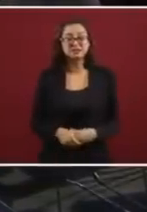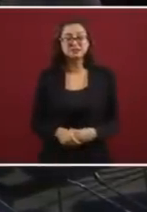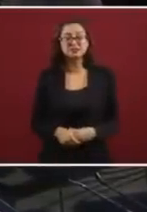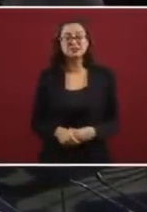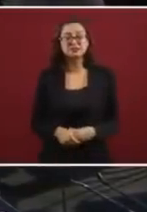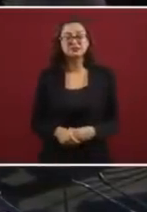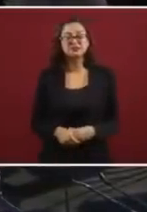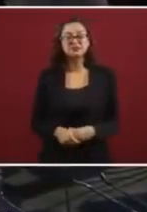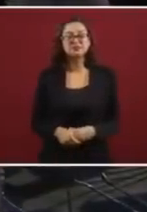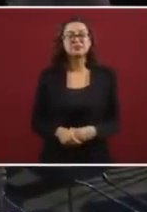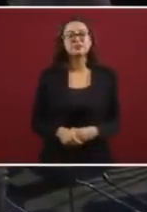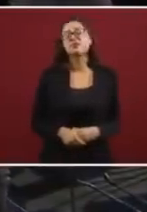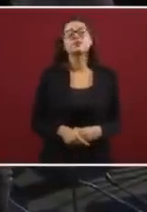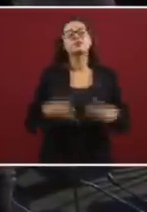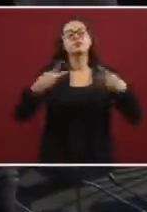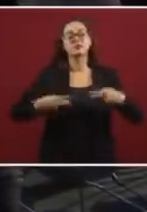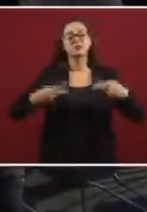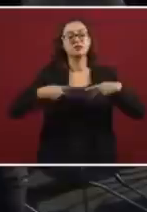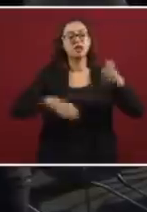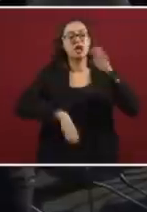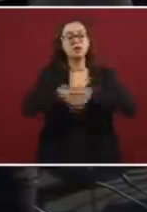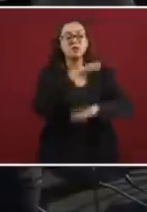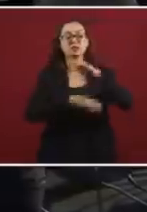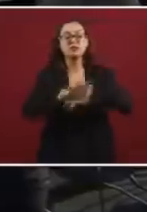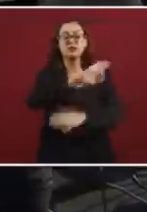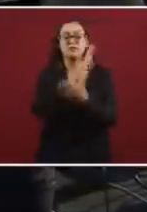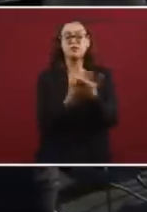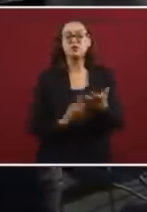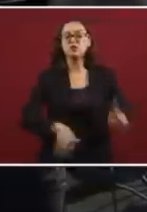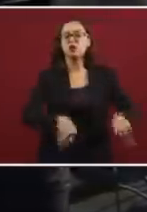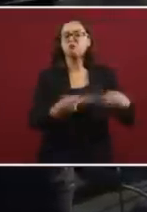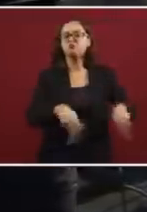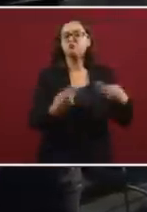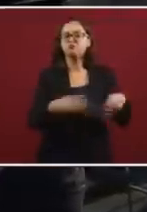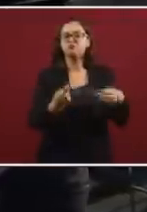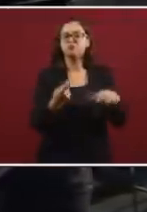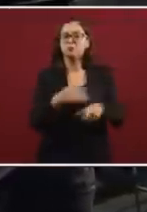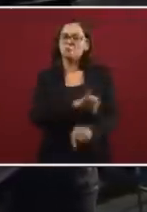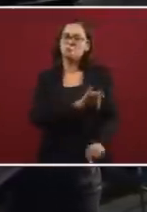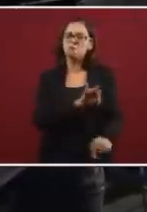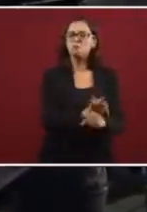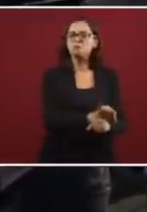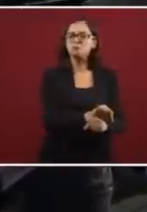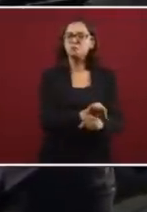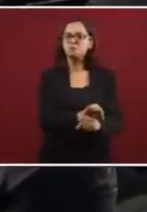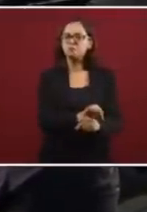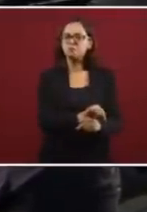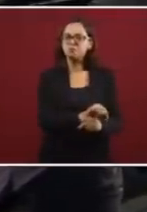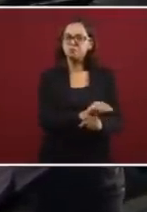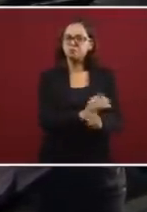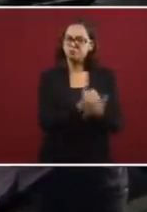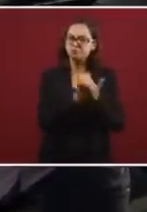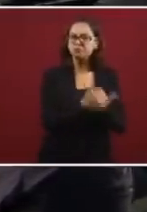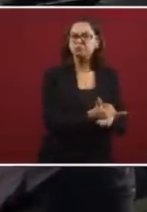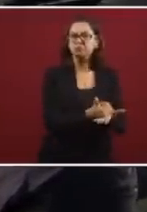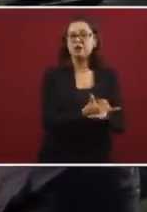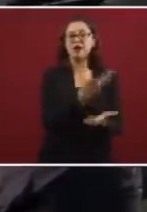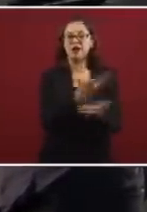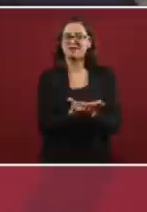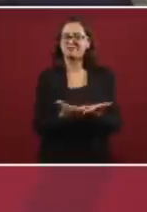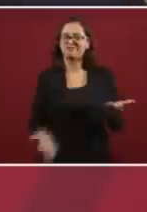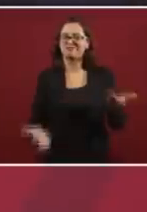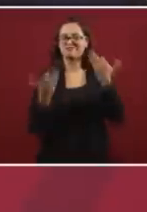los factureros estaban protegidos apoyados y ahora lo estamos constatando